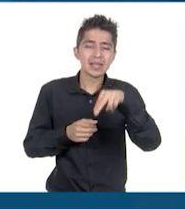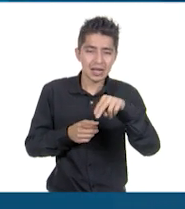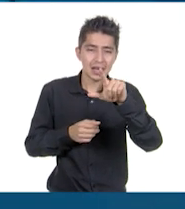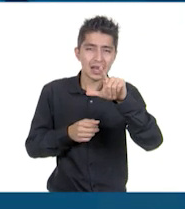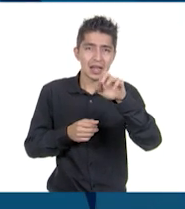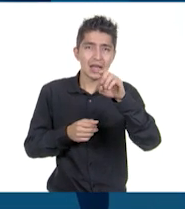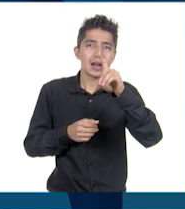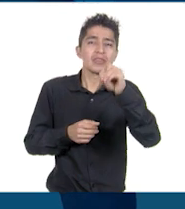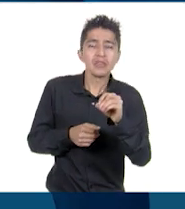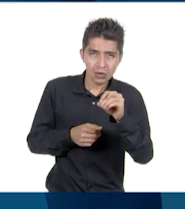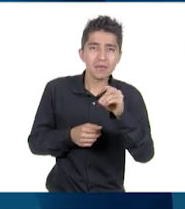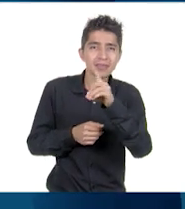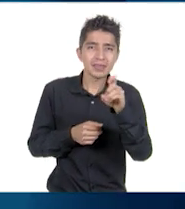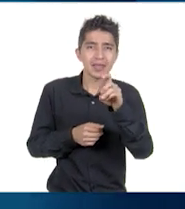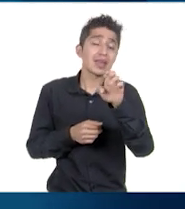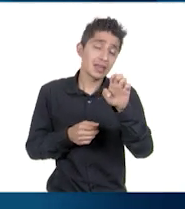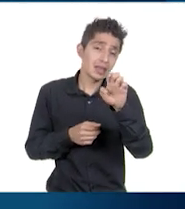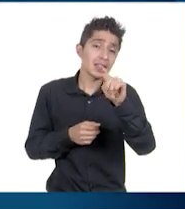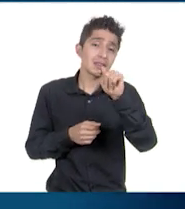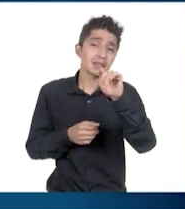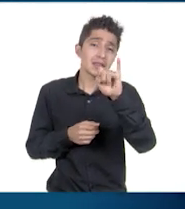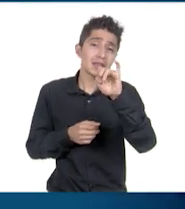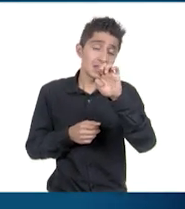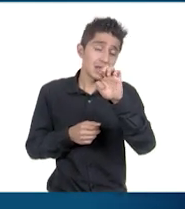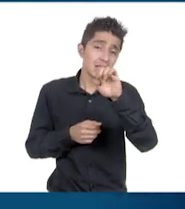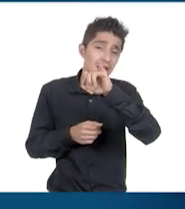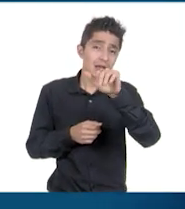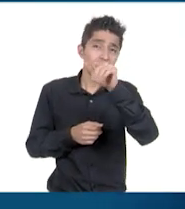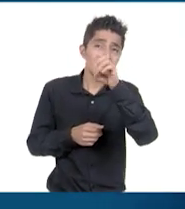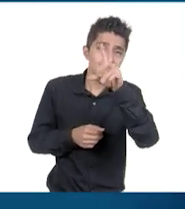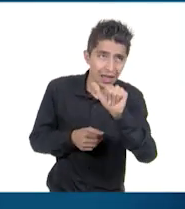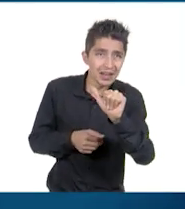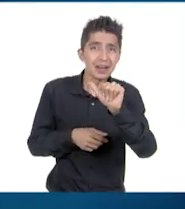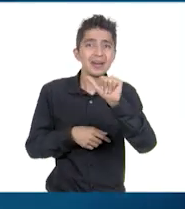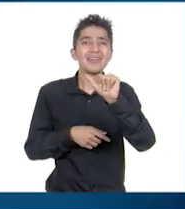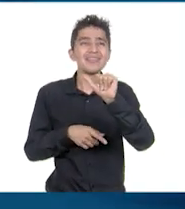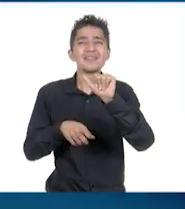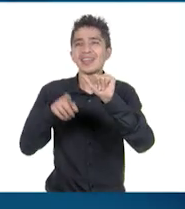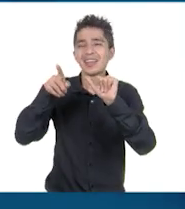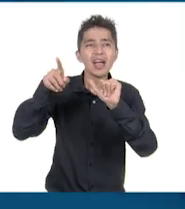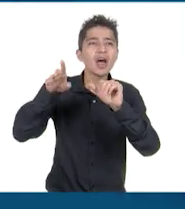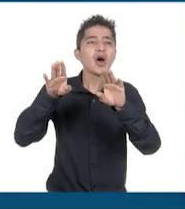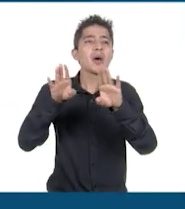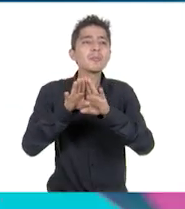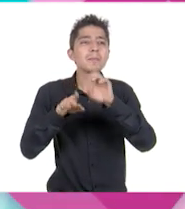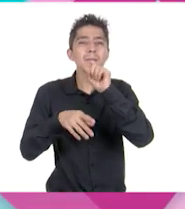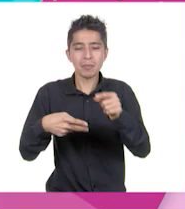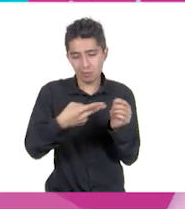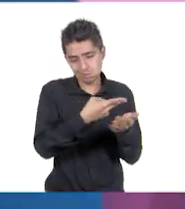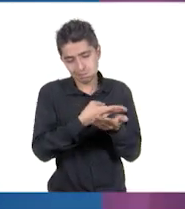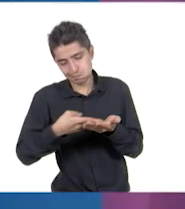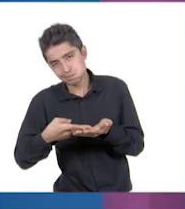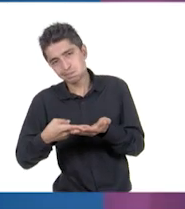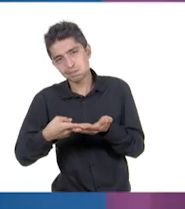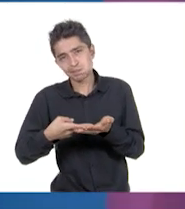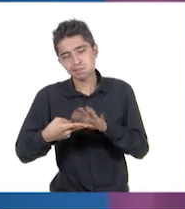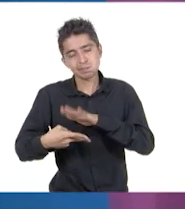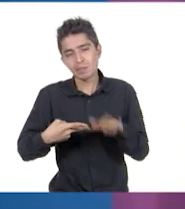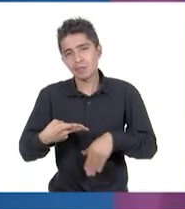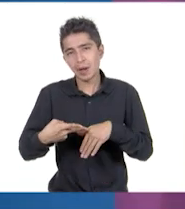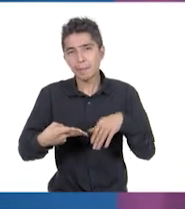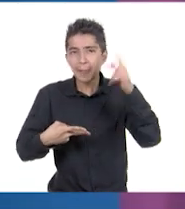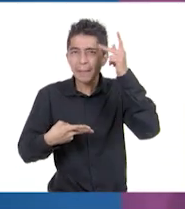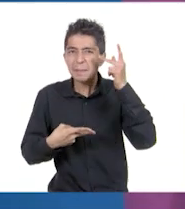ser vencido por la revolución de Tuxtepec y la caricatura lo representa tendido dentro de un ataúd. Y el